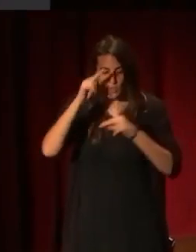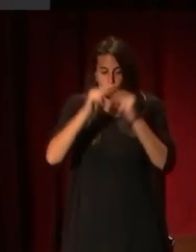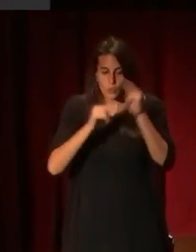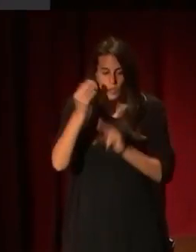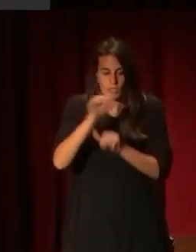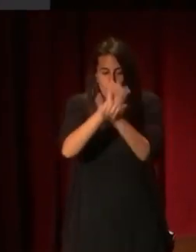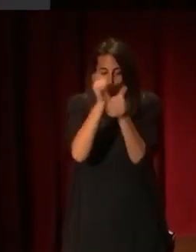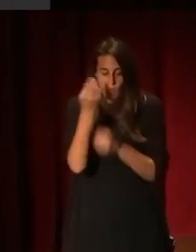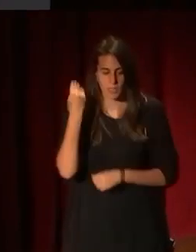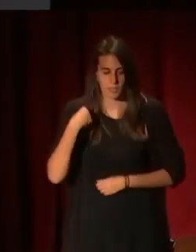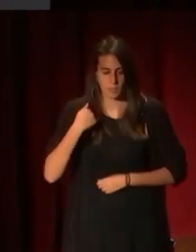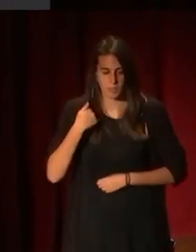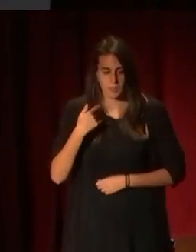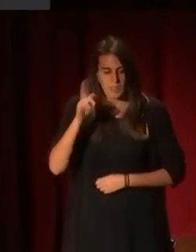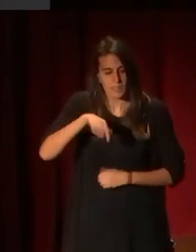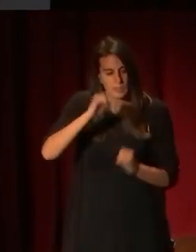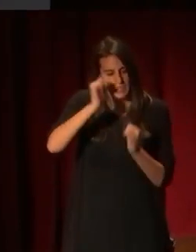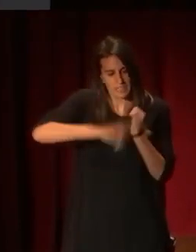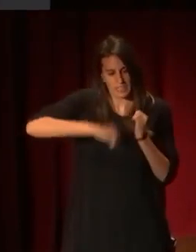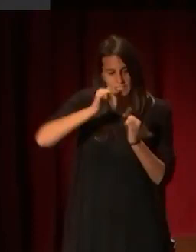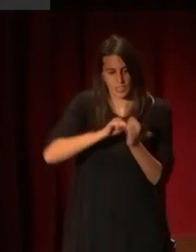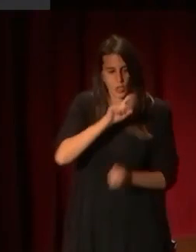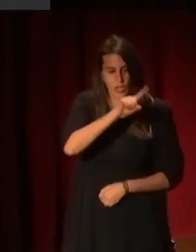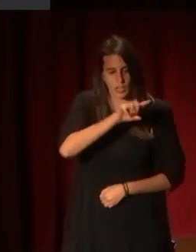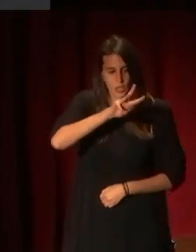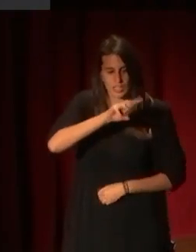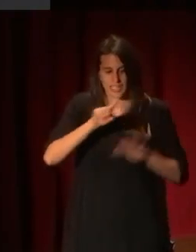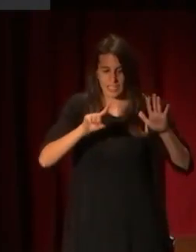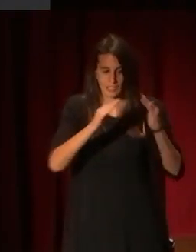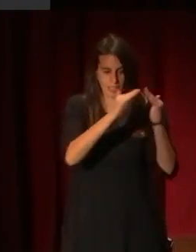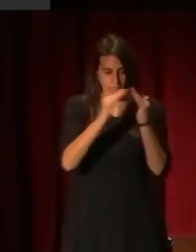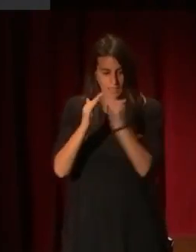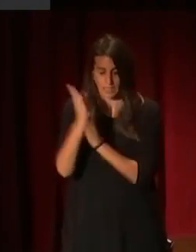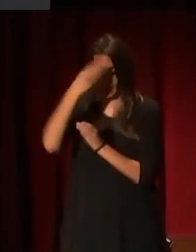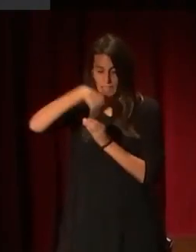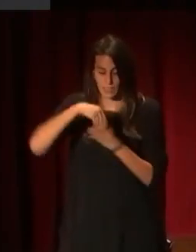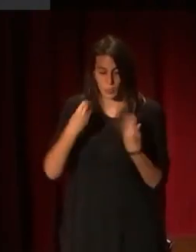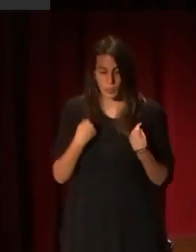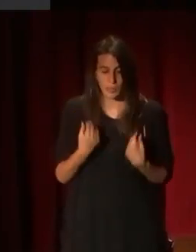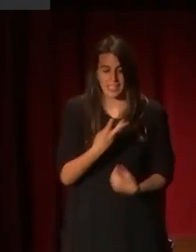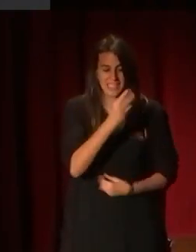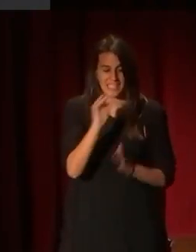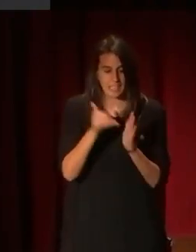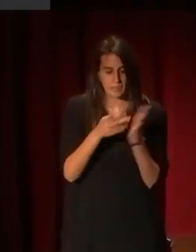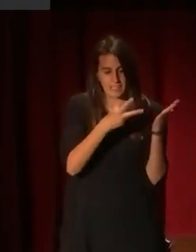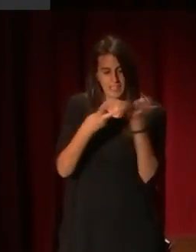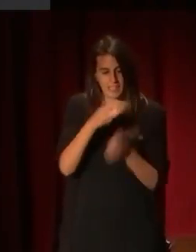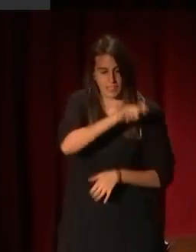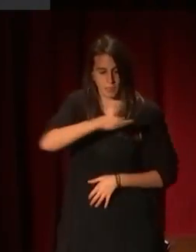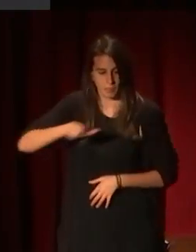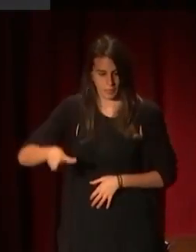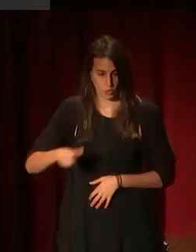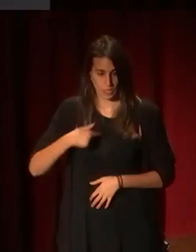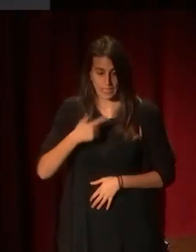y otros tantos balcones de hierro que tiene 136 casas y en ellas viven 3700 personas y en las